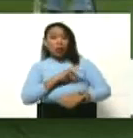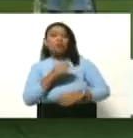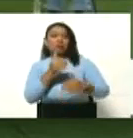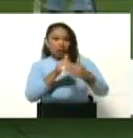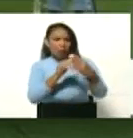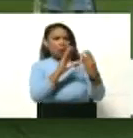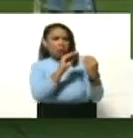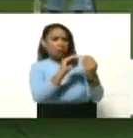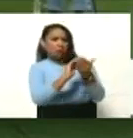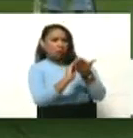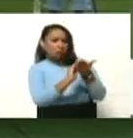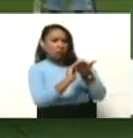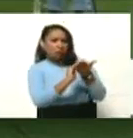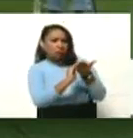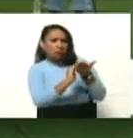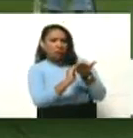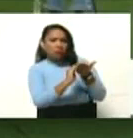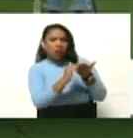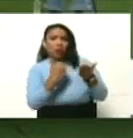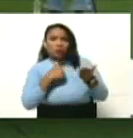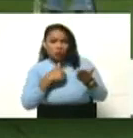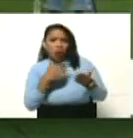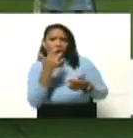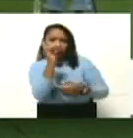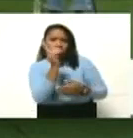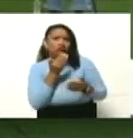hablar. Esta es nuestra propuesta.